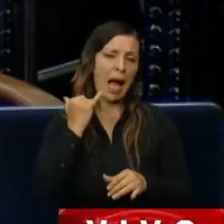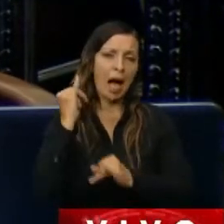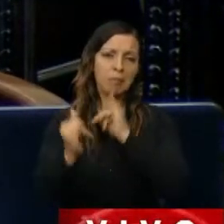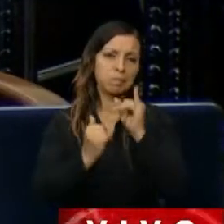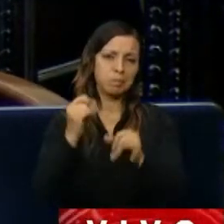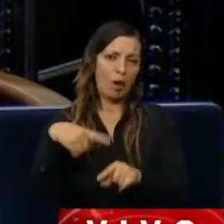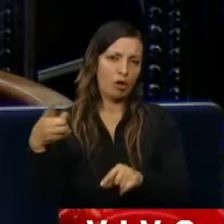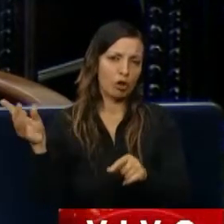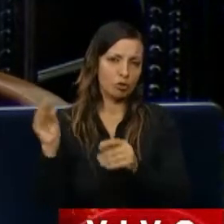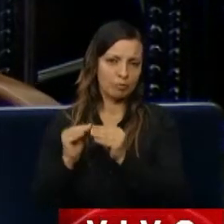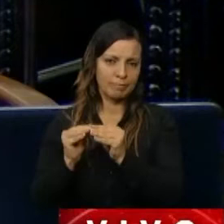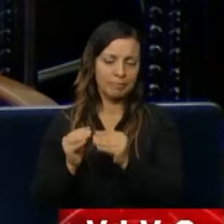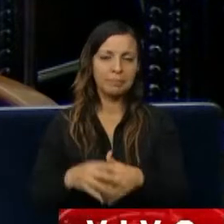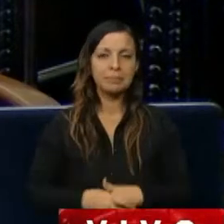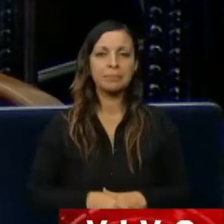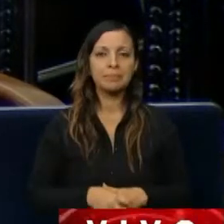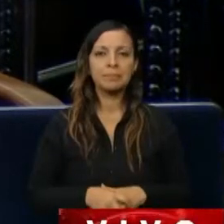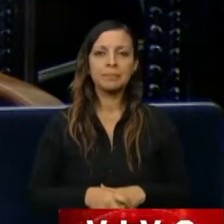explicitadas. Ahora,